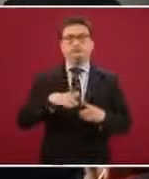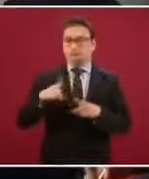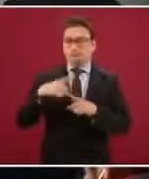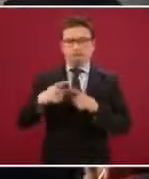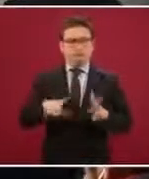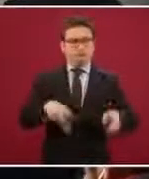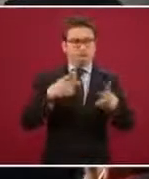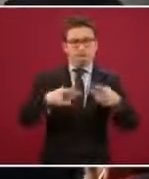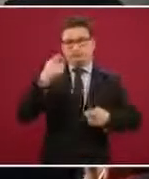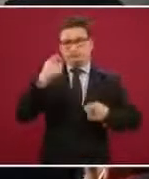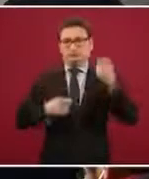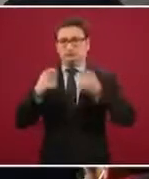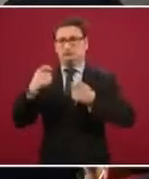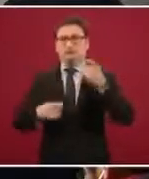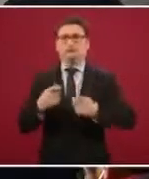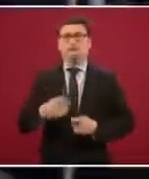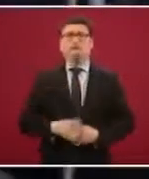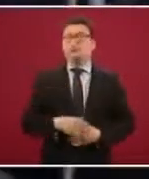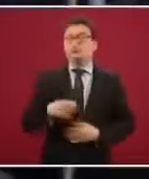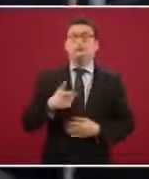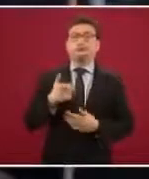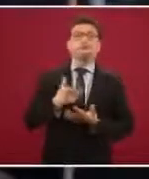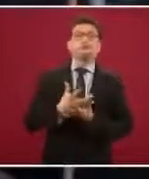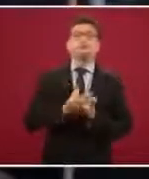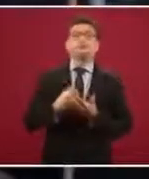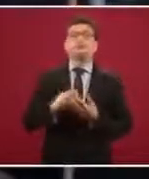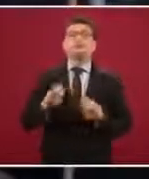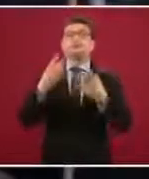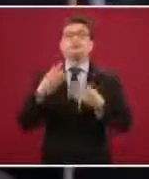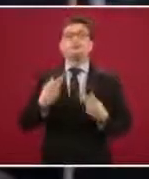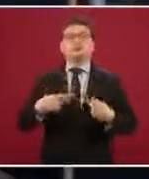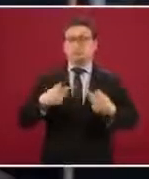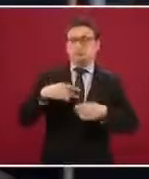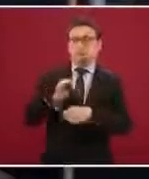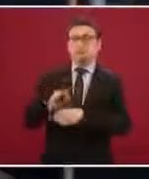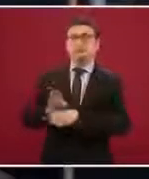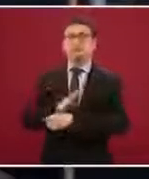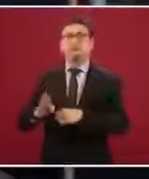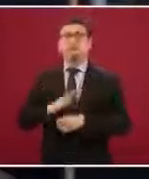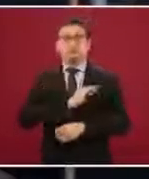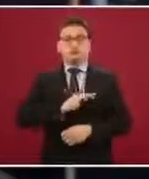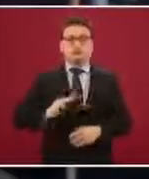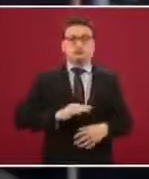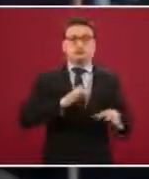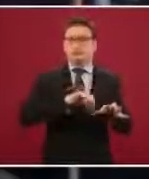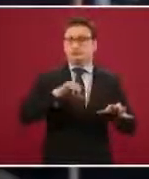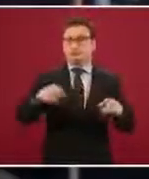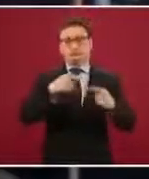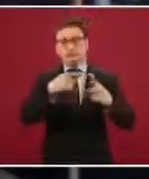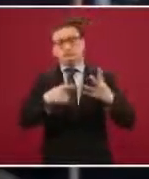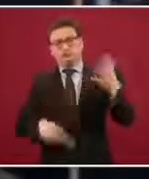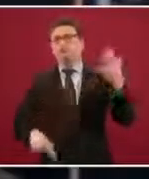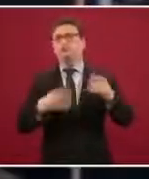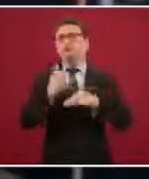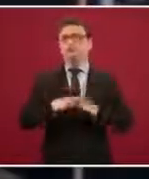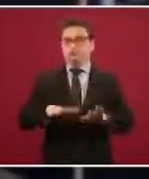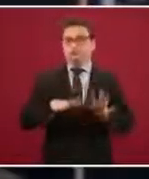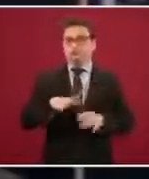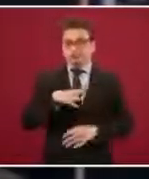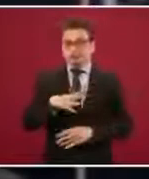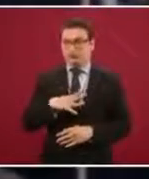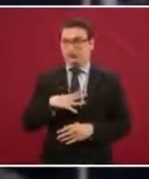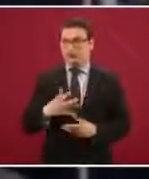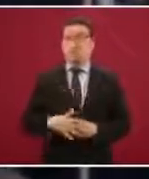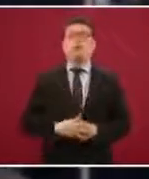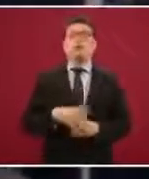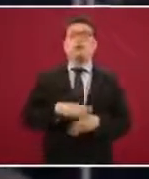se tiene contabilizado a cuántas personas se ha beneficiado municipios ahora sí que un desglose de datos en vista